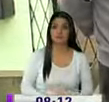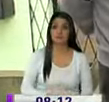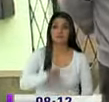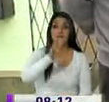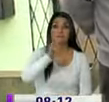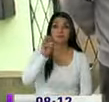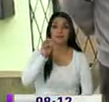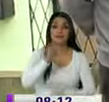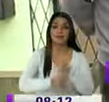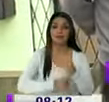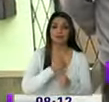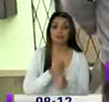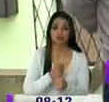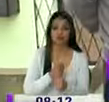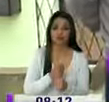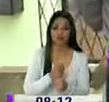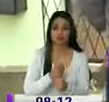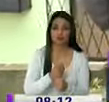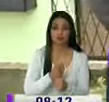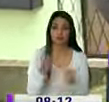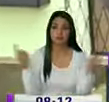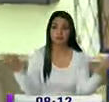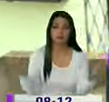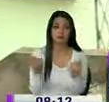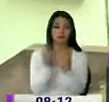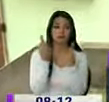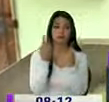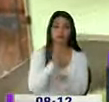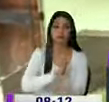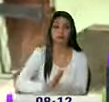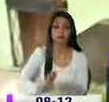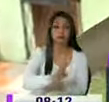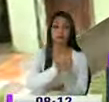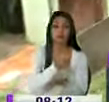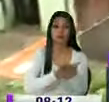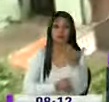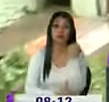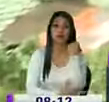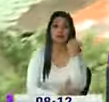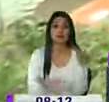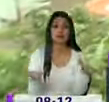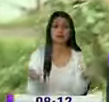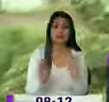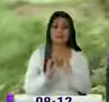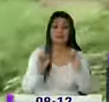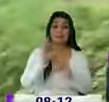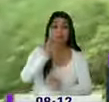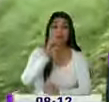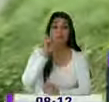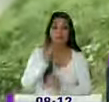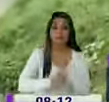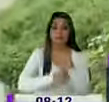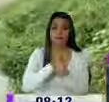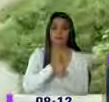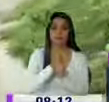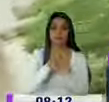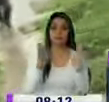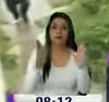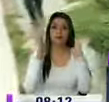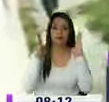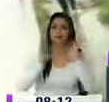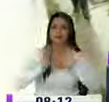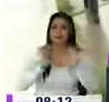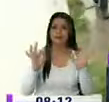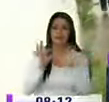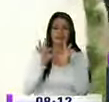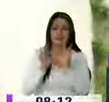20 años los que la ciudadanía de aquí, de la lucha de los pobres media, espera la intervención de estas escalinatas que están realmente en